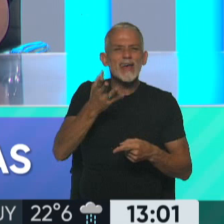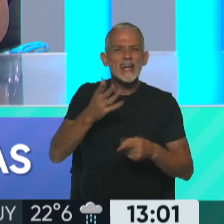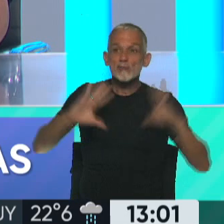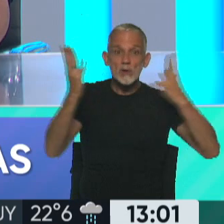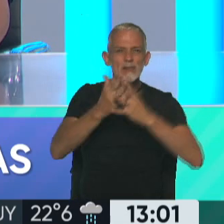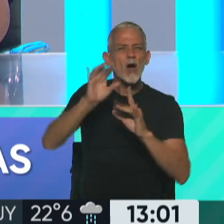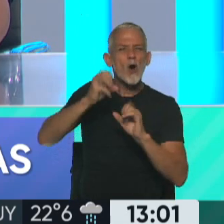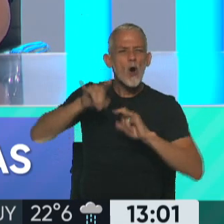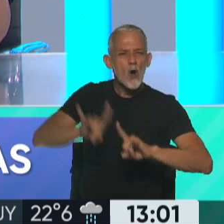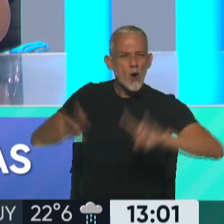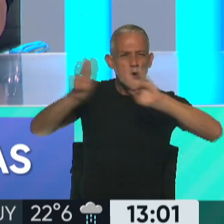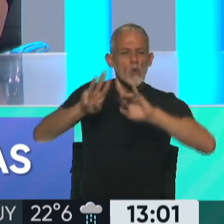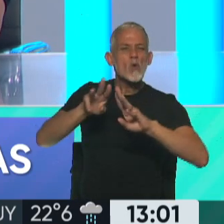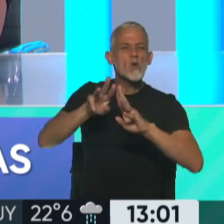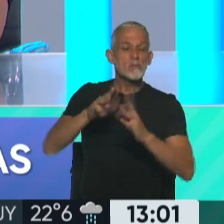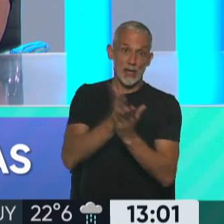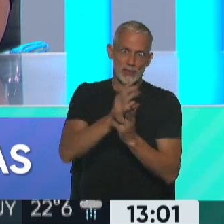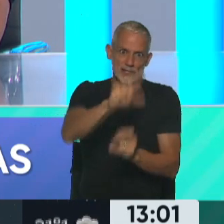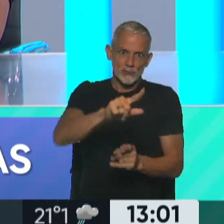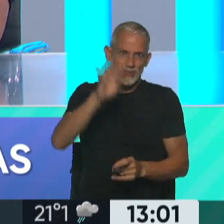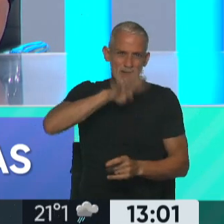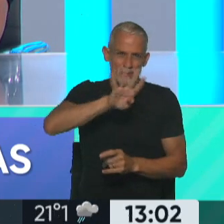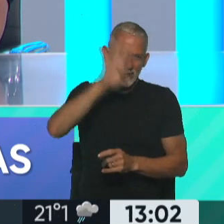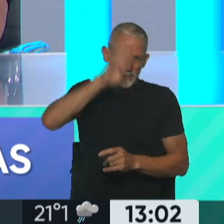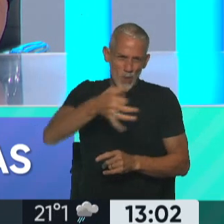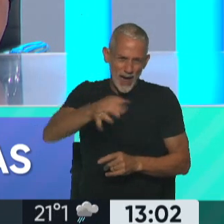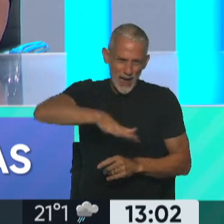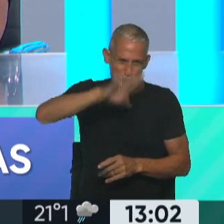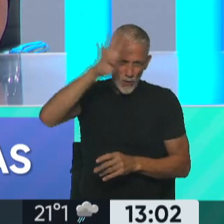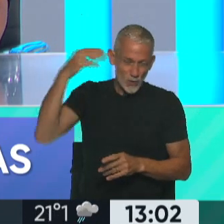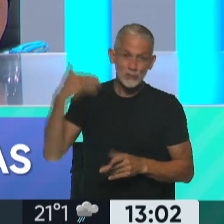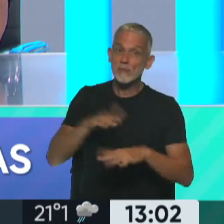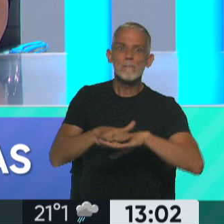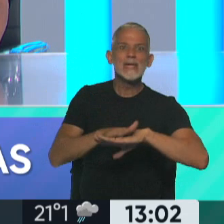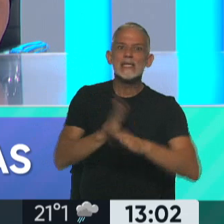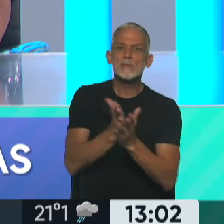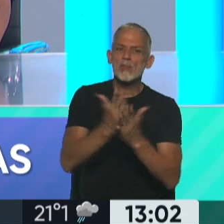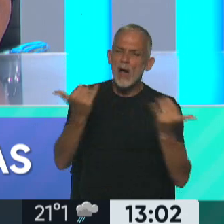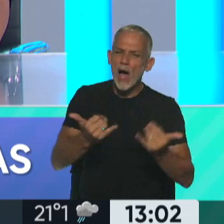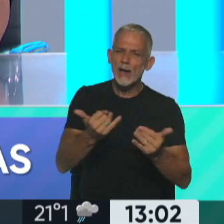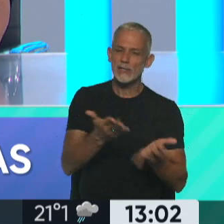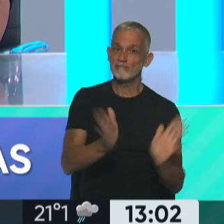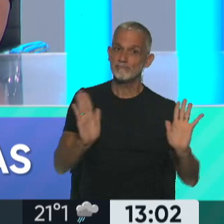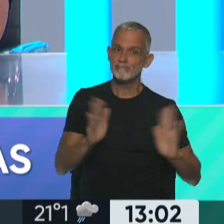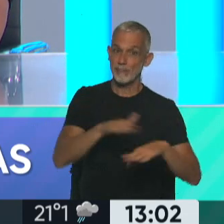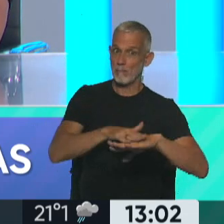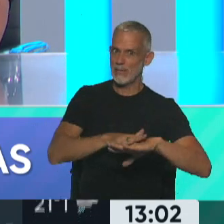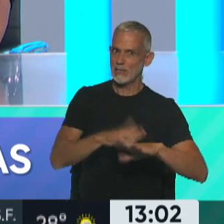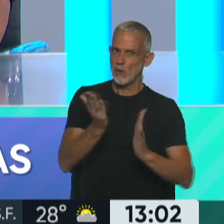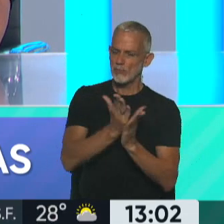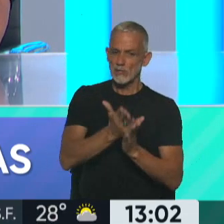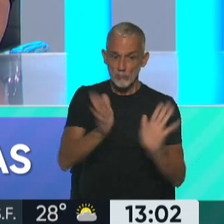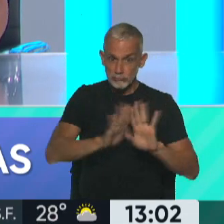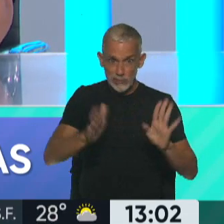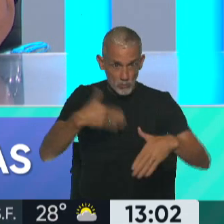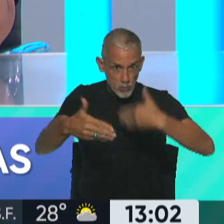de Naciones Unidas sobre los Derechos de los Pueblos Indígenas que nos fija el piso mínimo de derechos, ¿no? Que además fue un